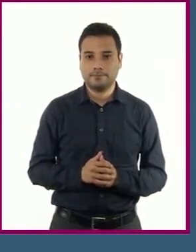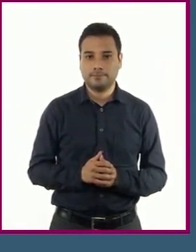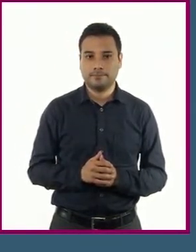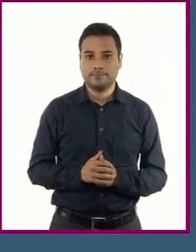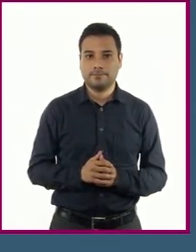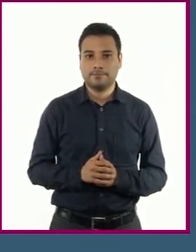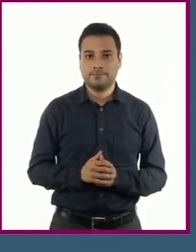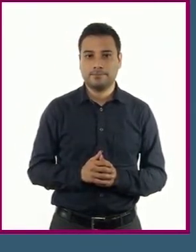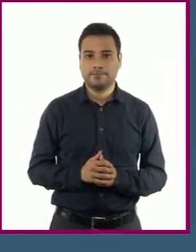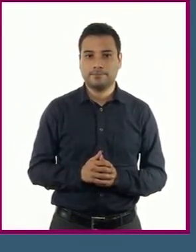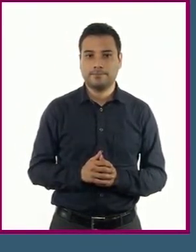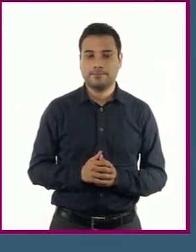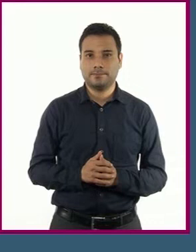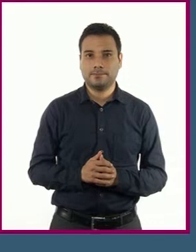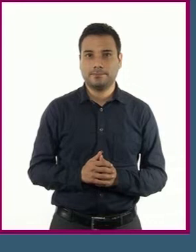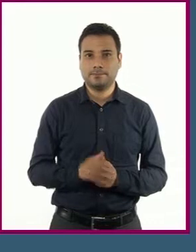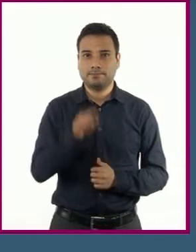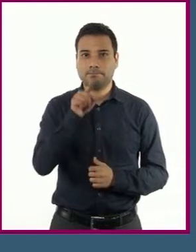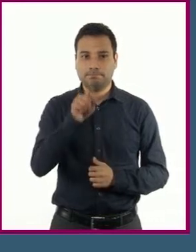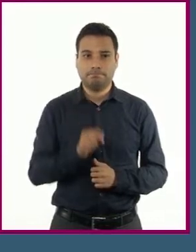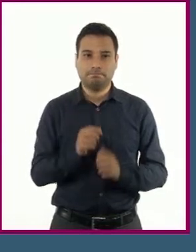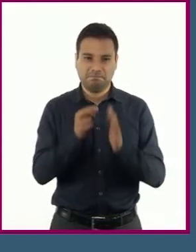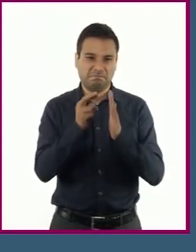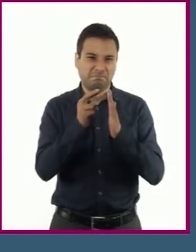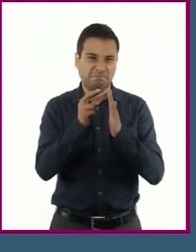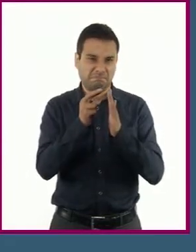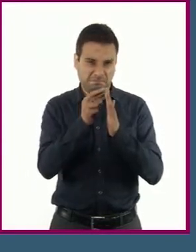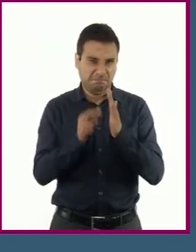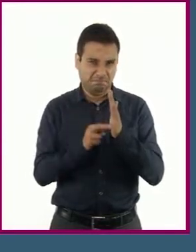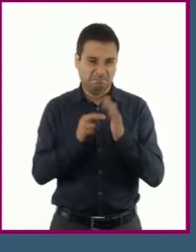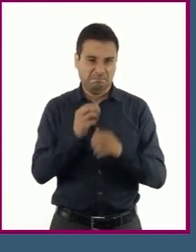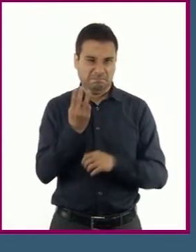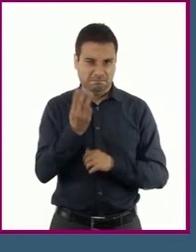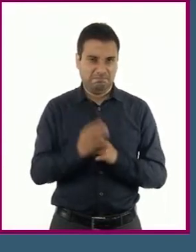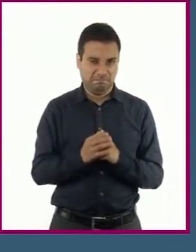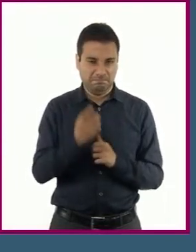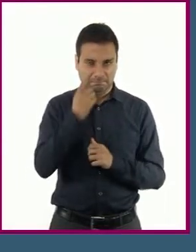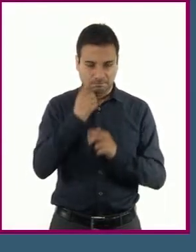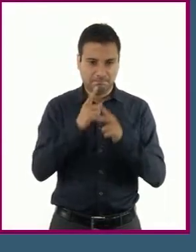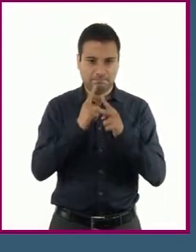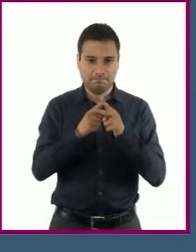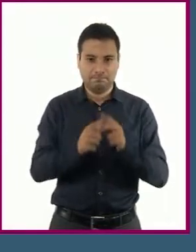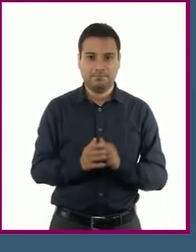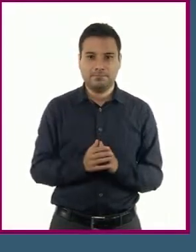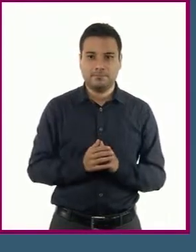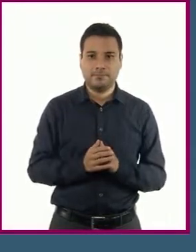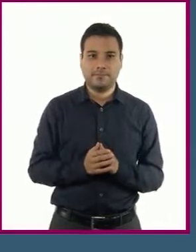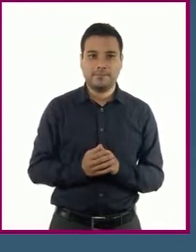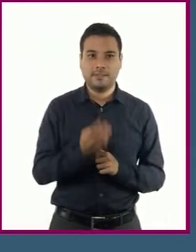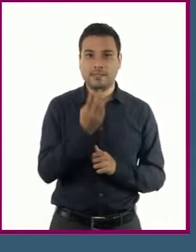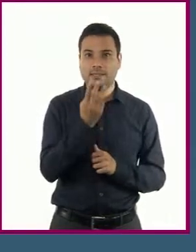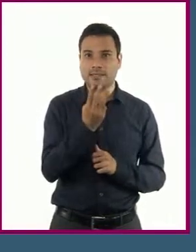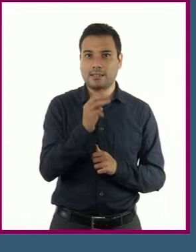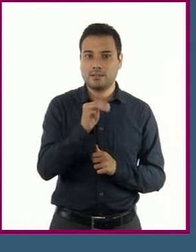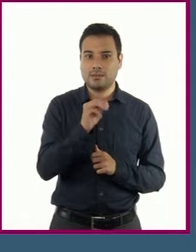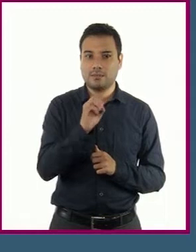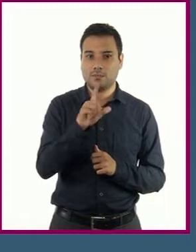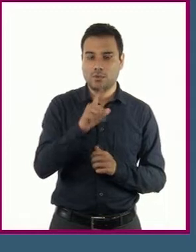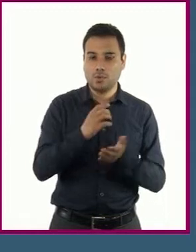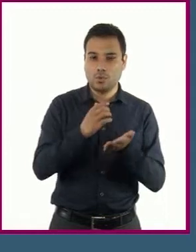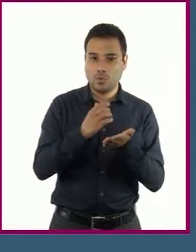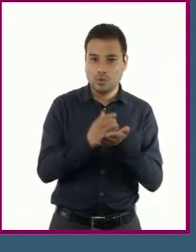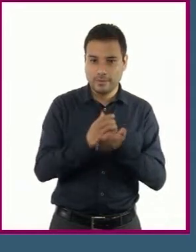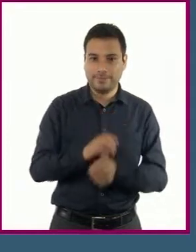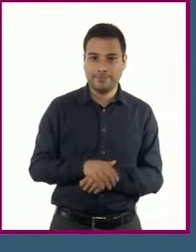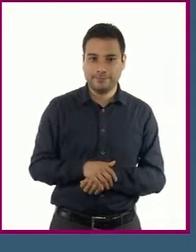Sustituyan los datos. En el factor de conversión o regla de 3 tenemos 3 mol de cobre por